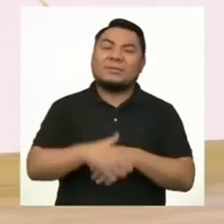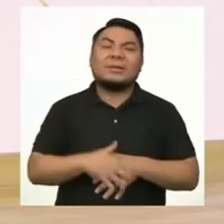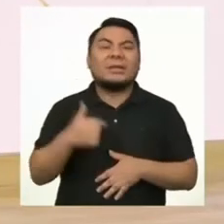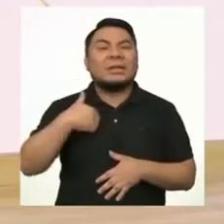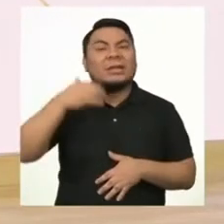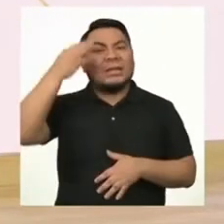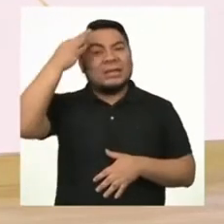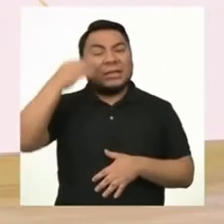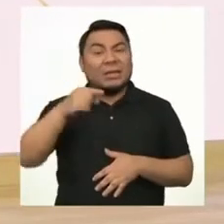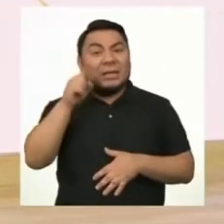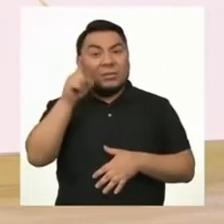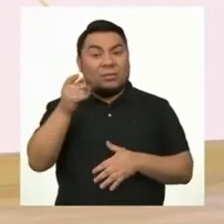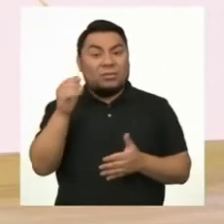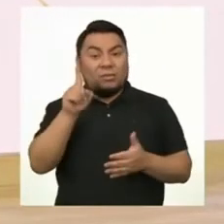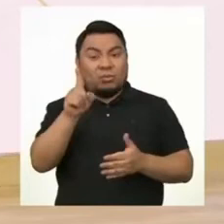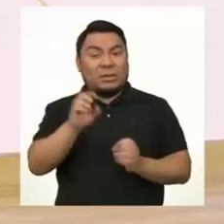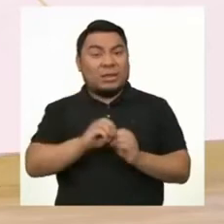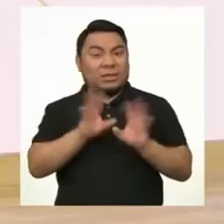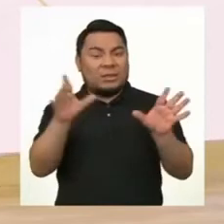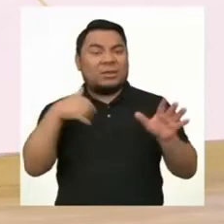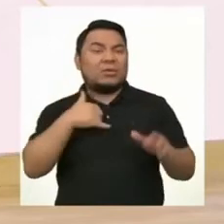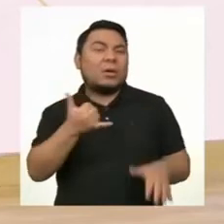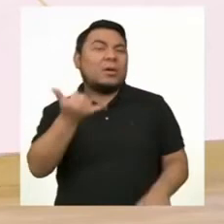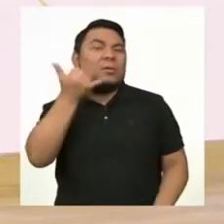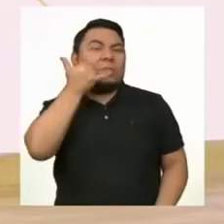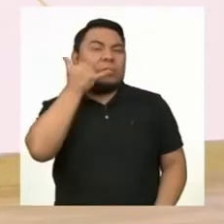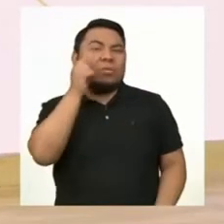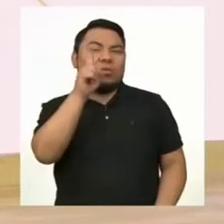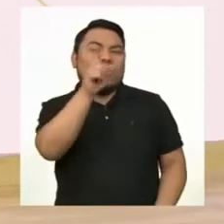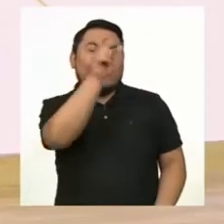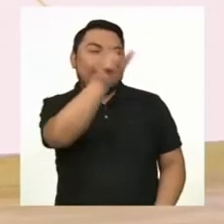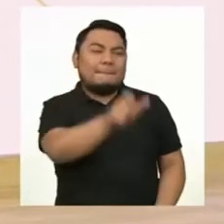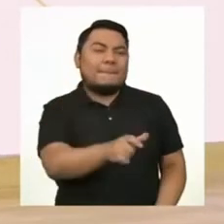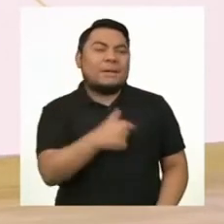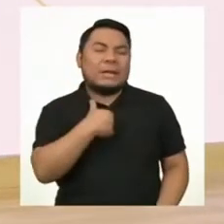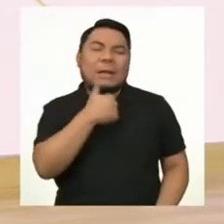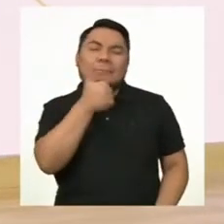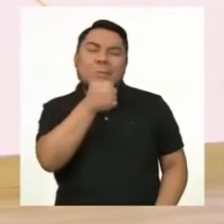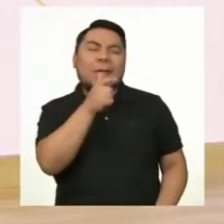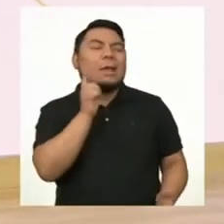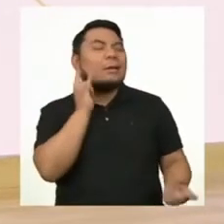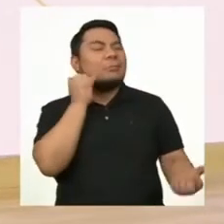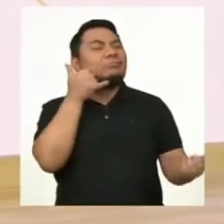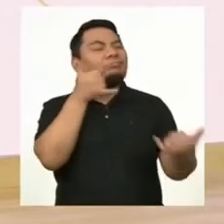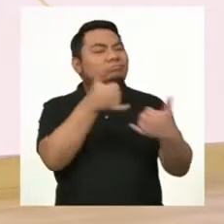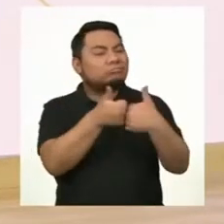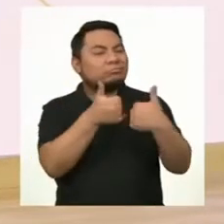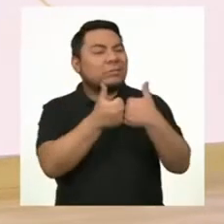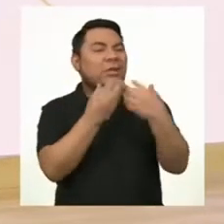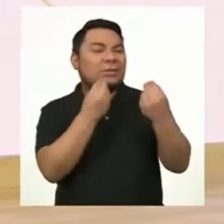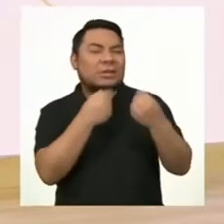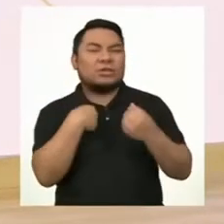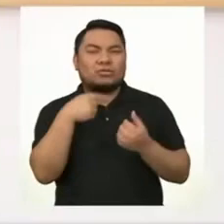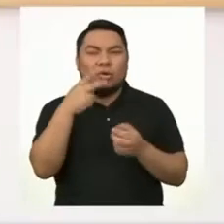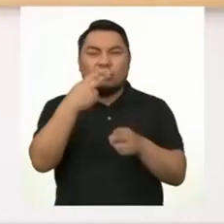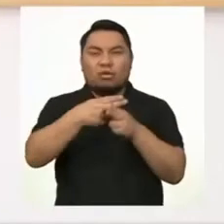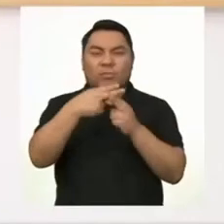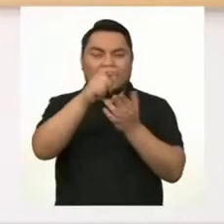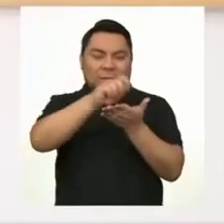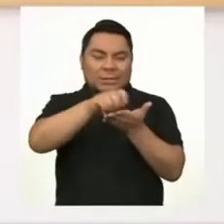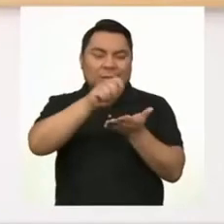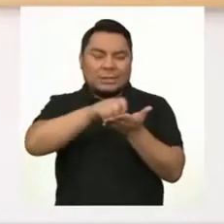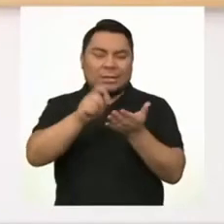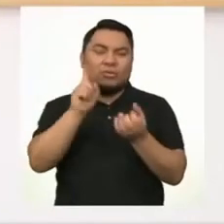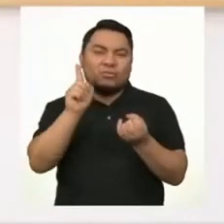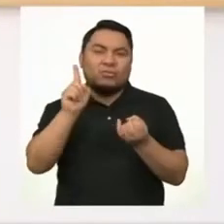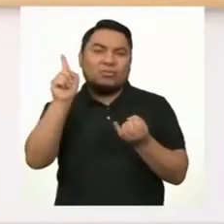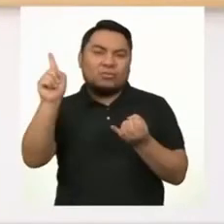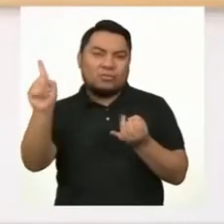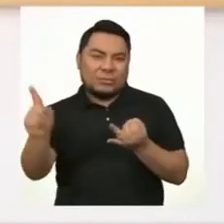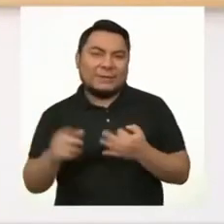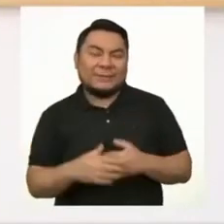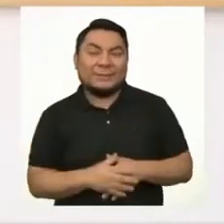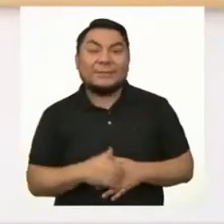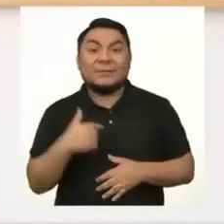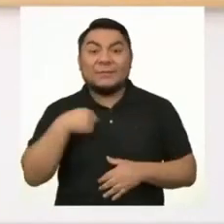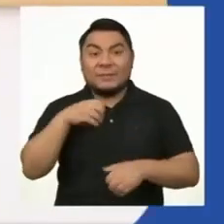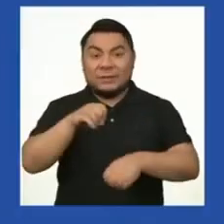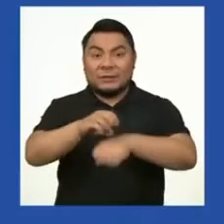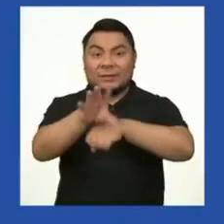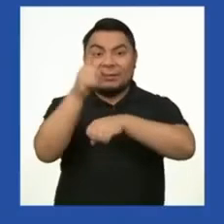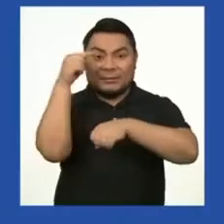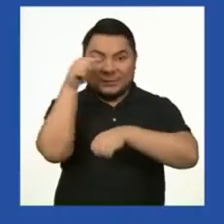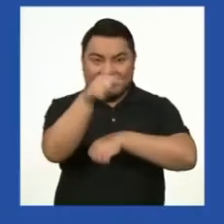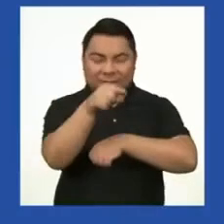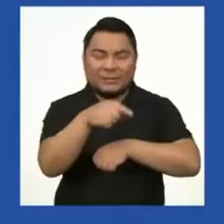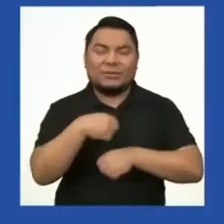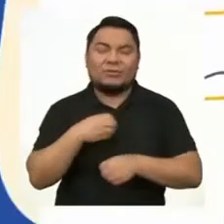Creo que una vez al día voy a llamar a alguien que me cae bien. Voy a hacer una lista. Tengo más recomendaciones para ti.